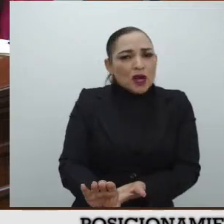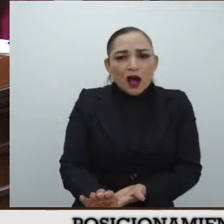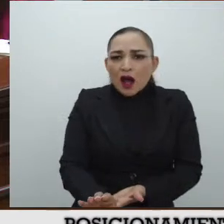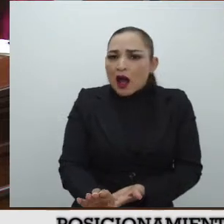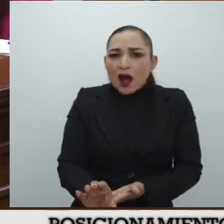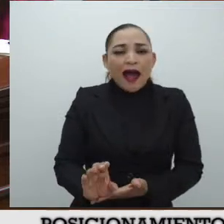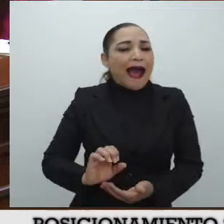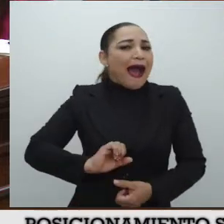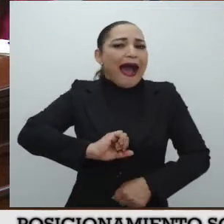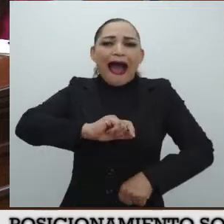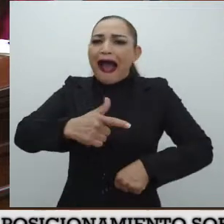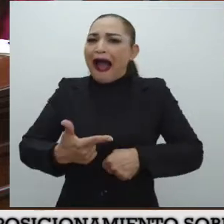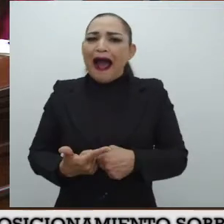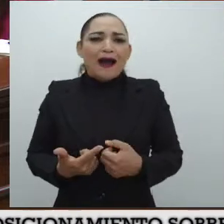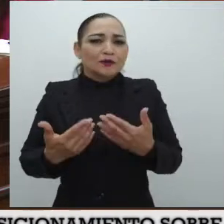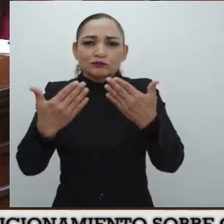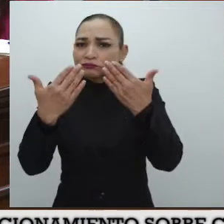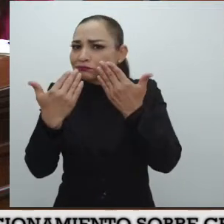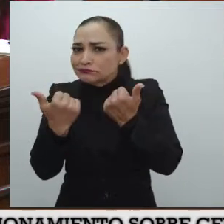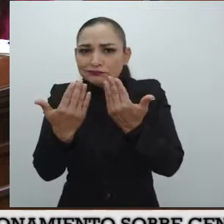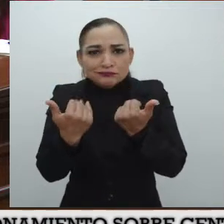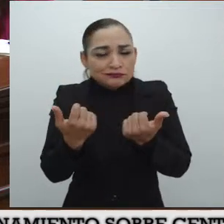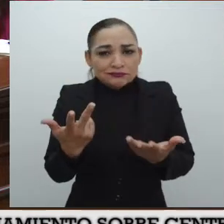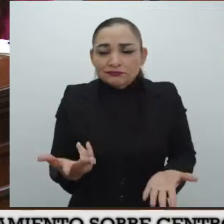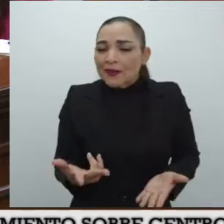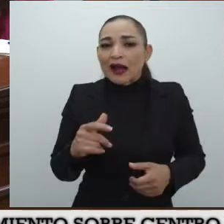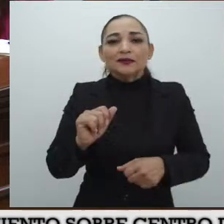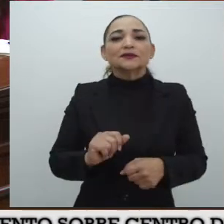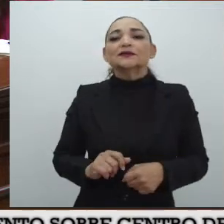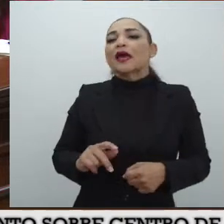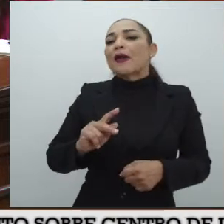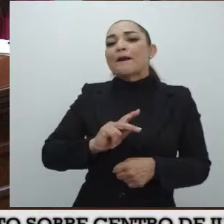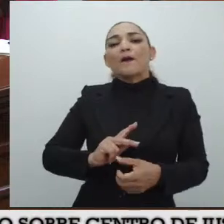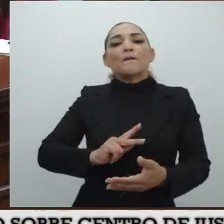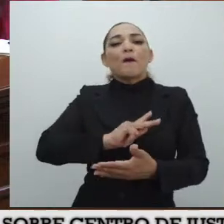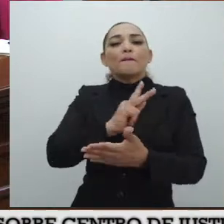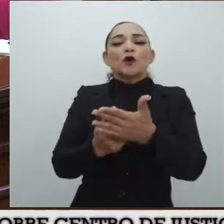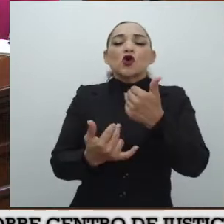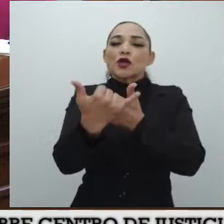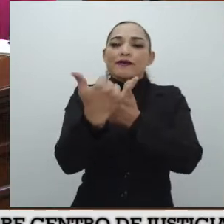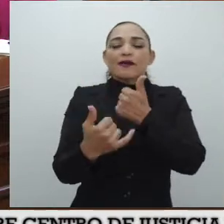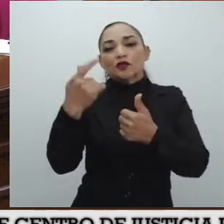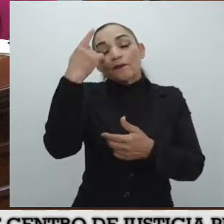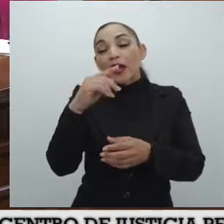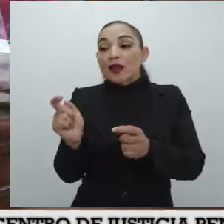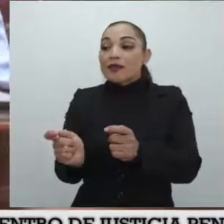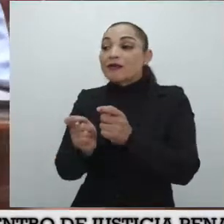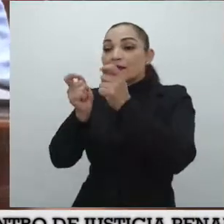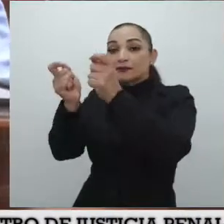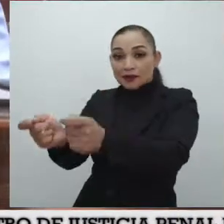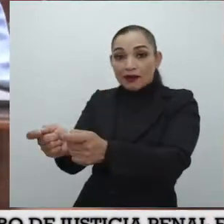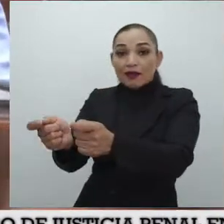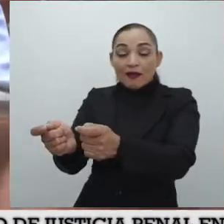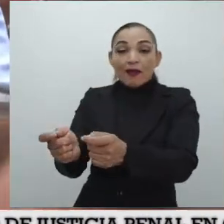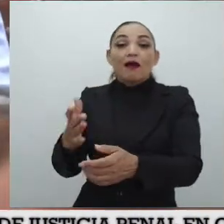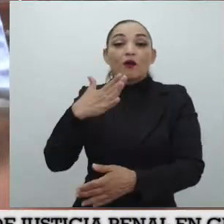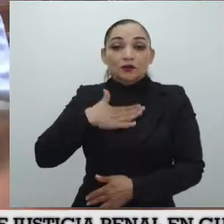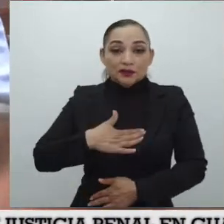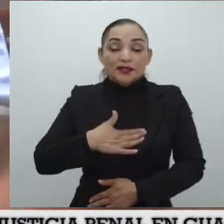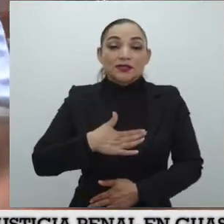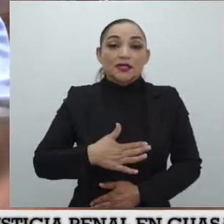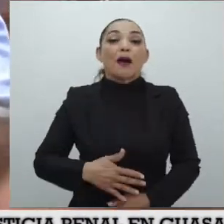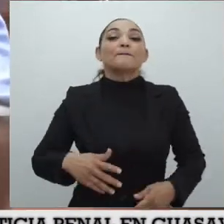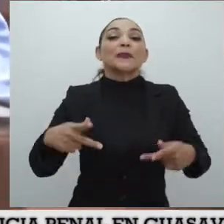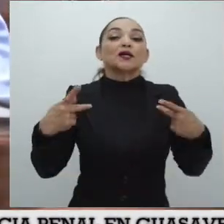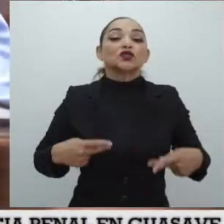una agenda para sacar adelante este proyecto de regresarle la justicia a los ciudadanos del Guasave